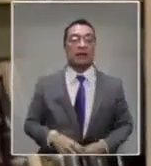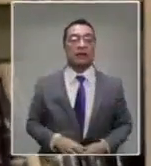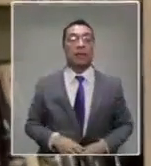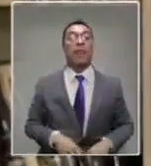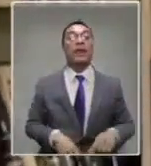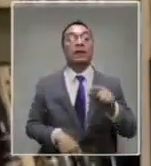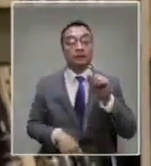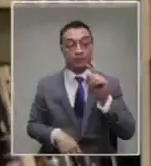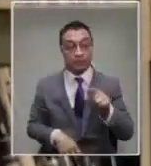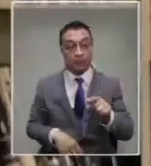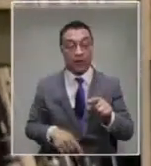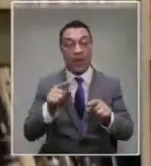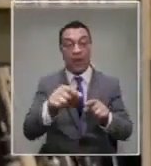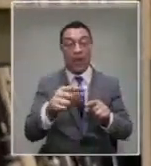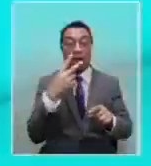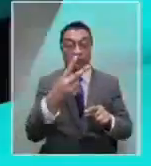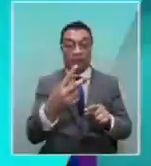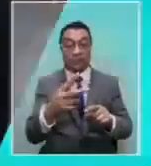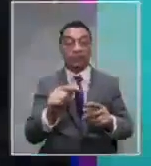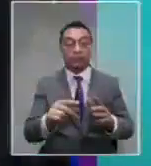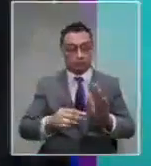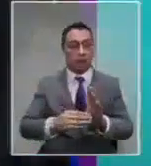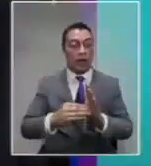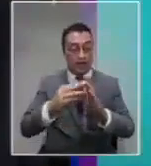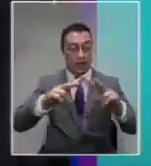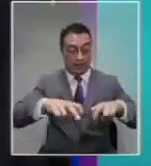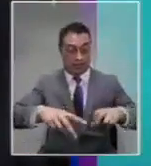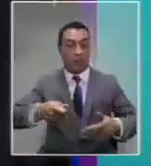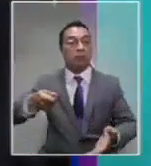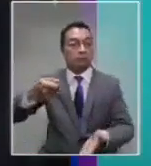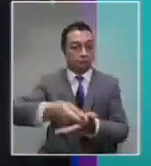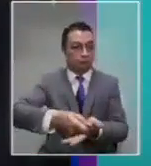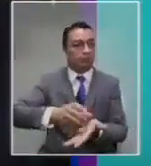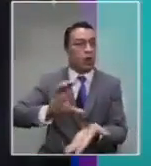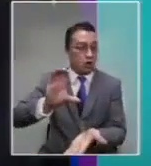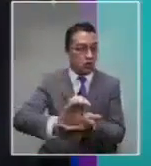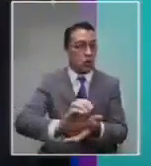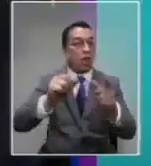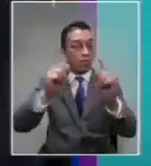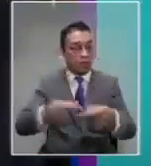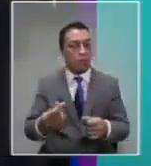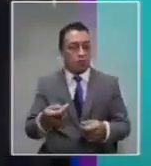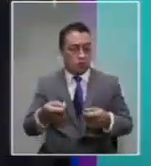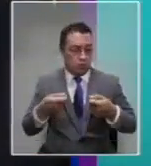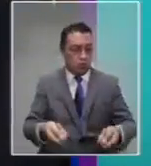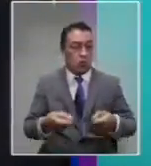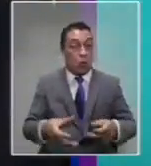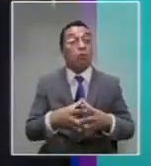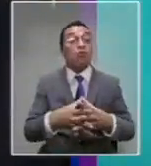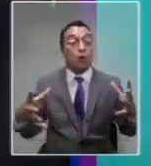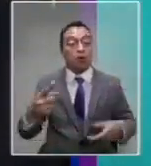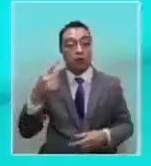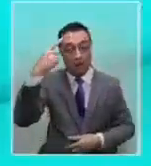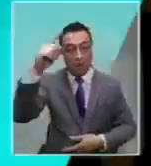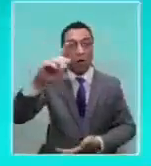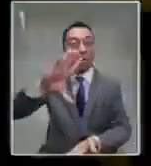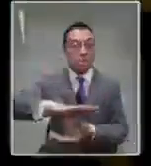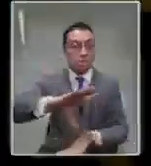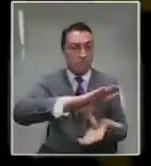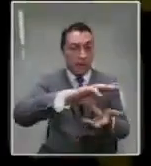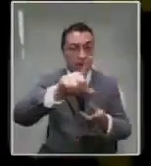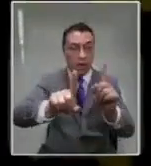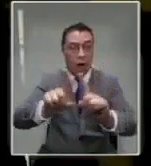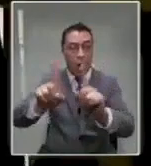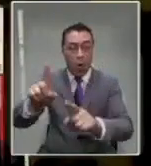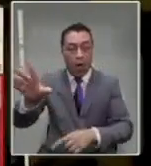investigación. La inversión en investigación es alta. Hay que invertir muchos recursos. Pero los países que se